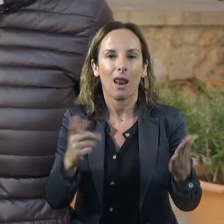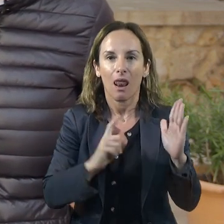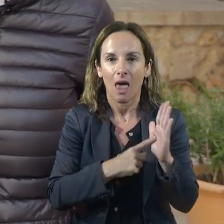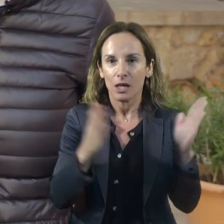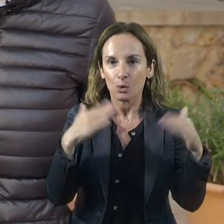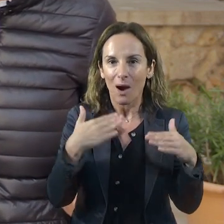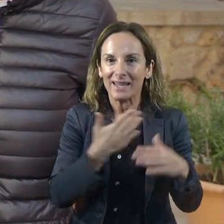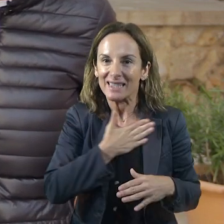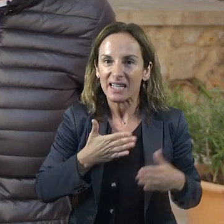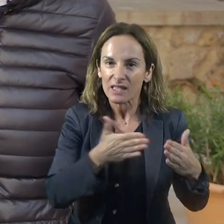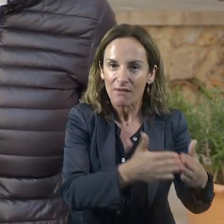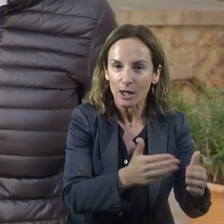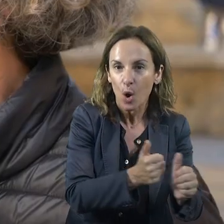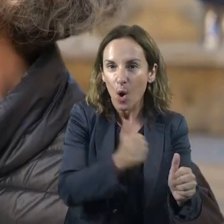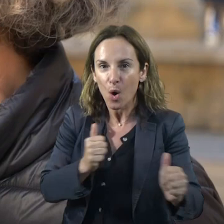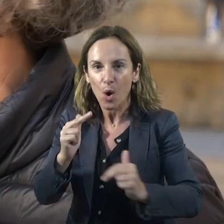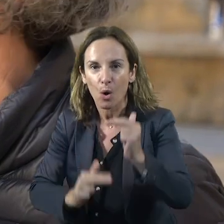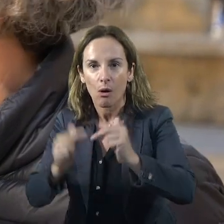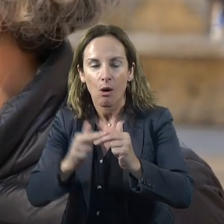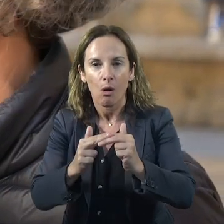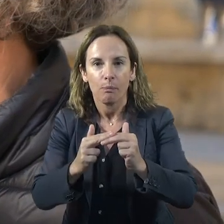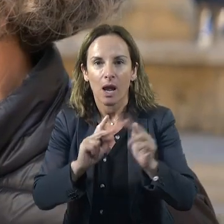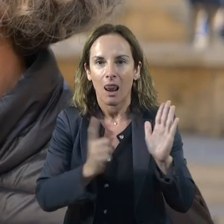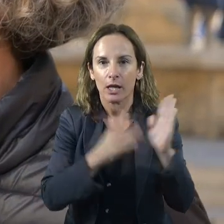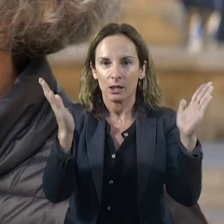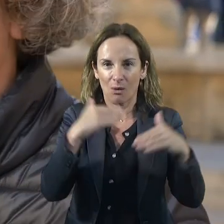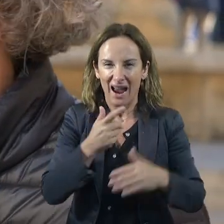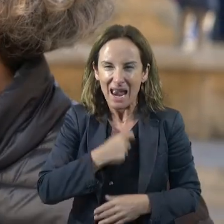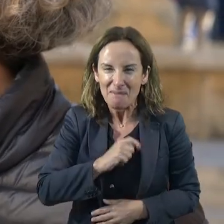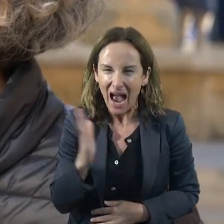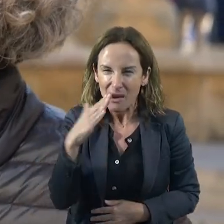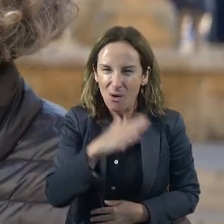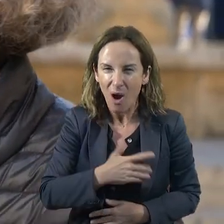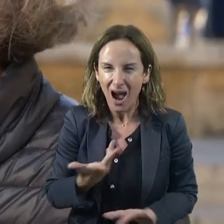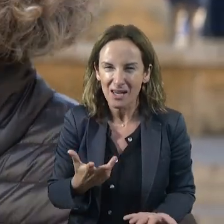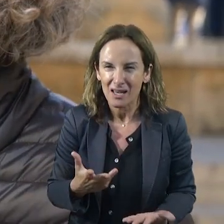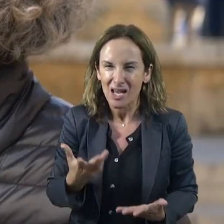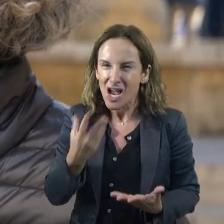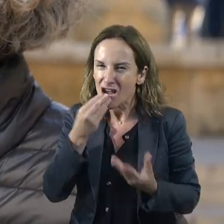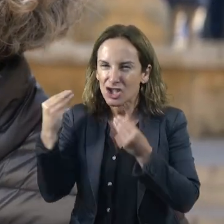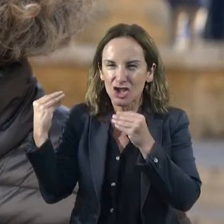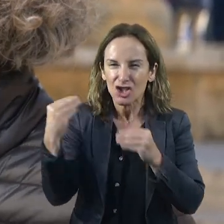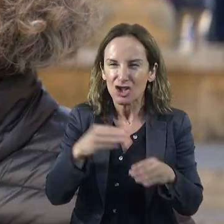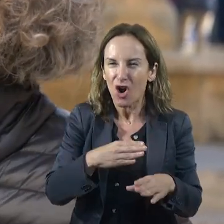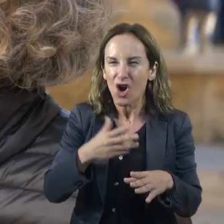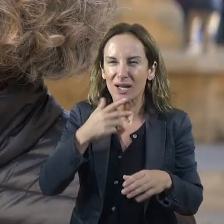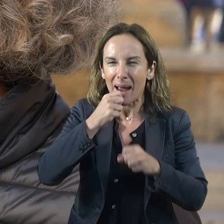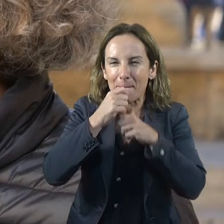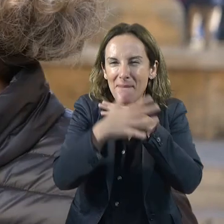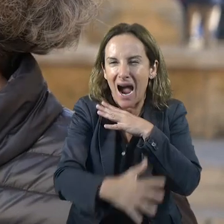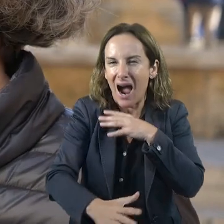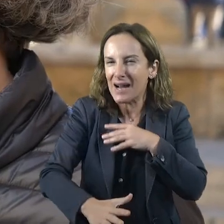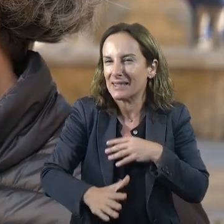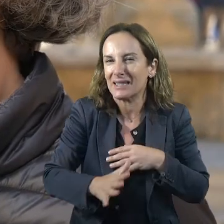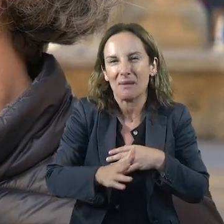de réplicas en España. No existe España, perdón. Kilómetros de costa, una historia marítima increíble,